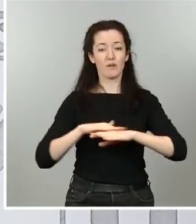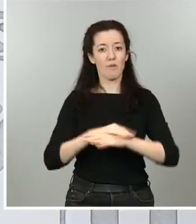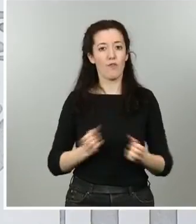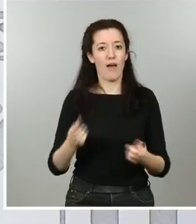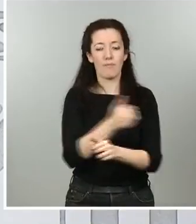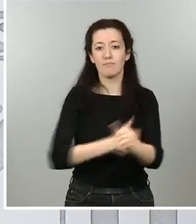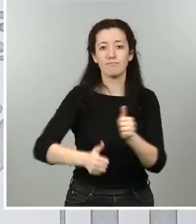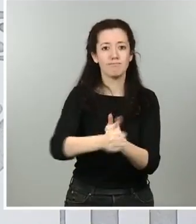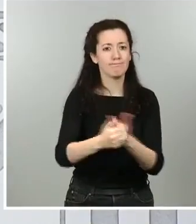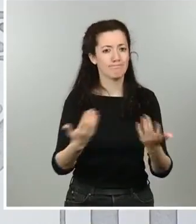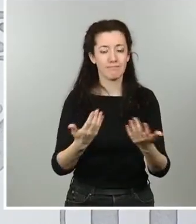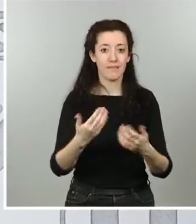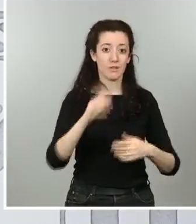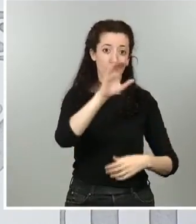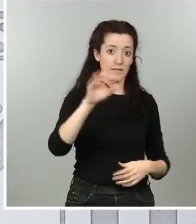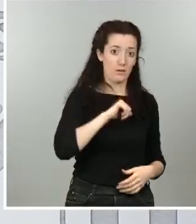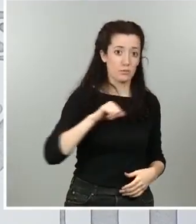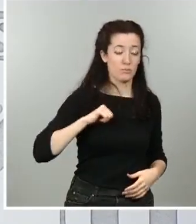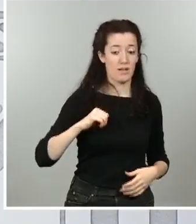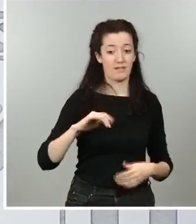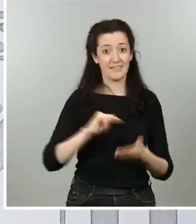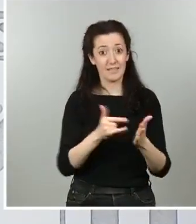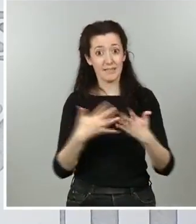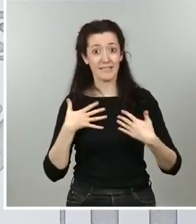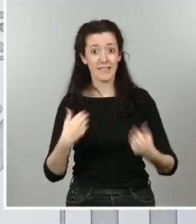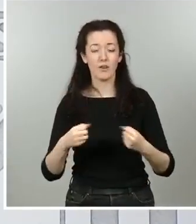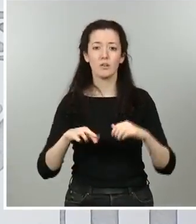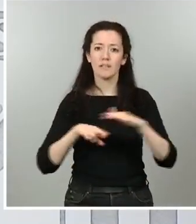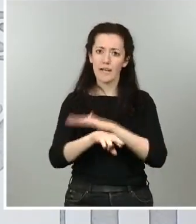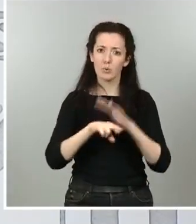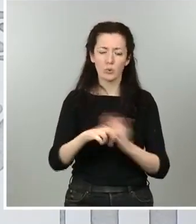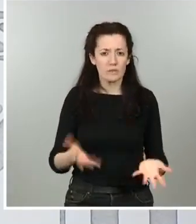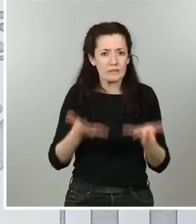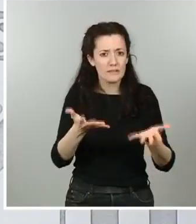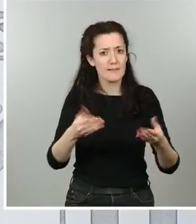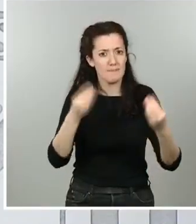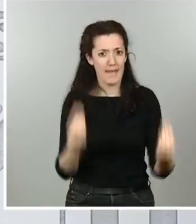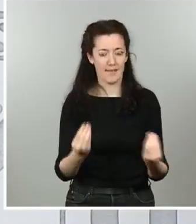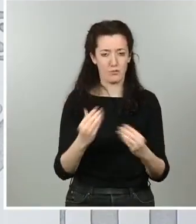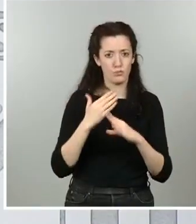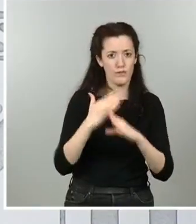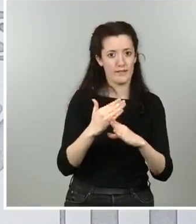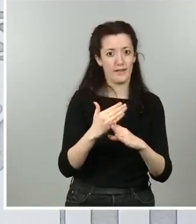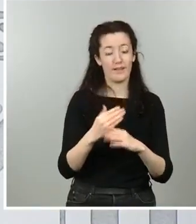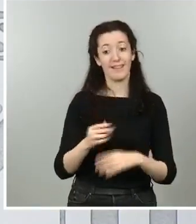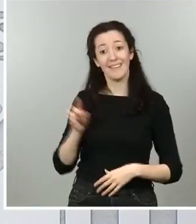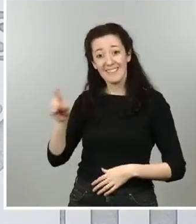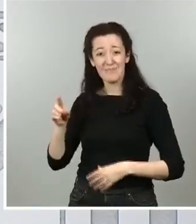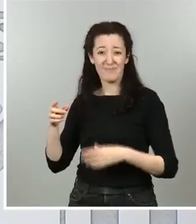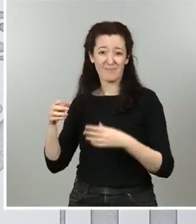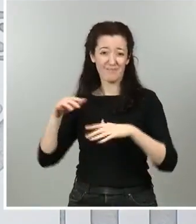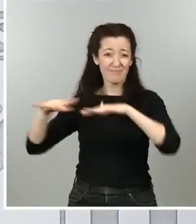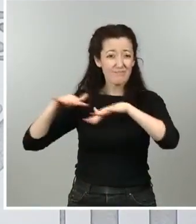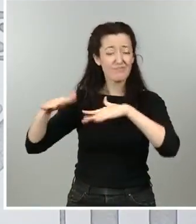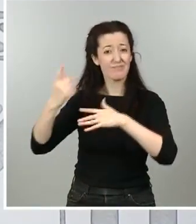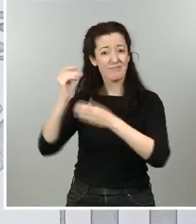sistema sanitario, por un lado, tengan los suficientes recursos y el tejido productivo, por el otro, tengan también garantizada su